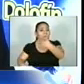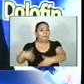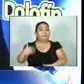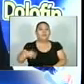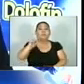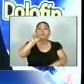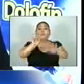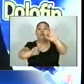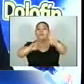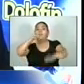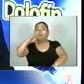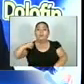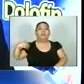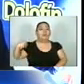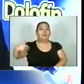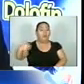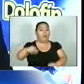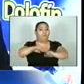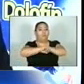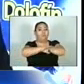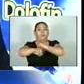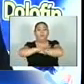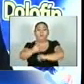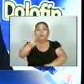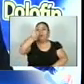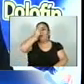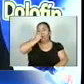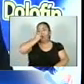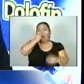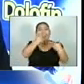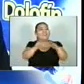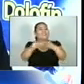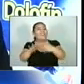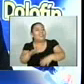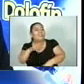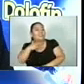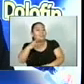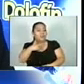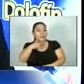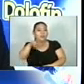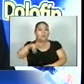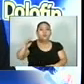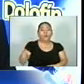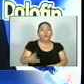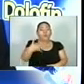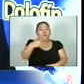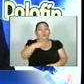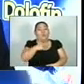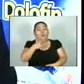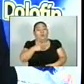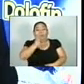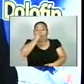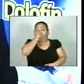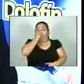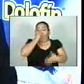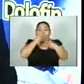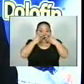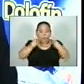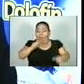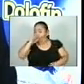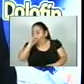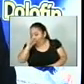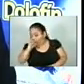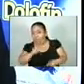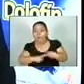años en el mercado y esta vez vamos a lanzar Dolofin Antiripal Multisíntomas. Este nuevo producto nos ayuda a aliviar todos los síntomas de la gripe, como la